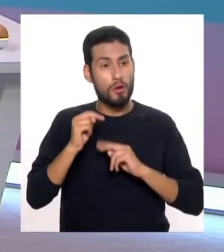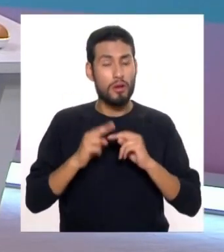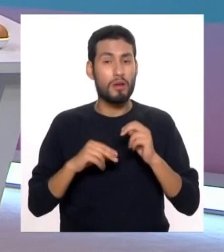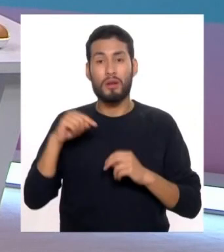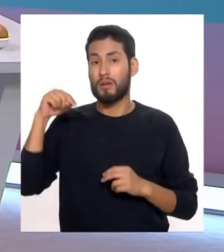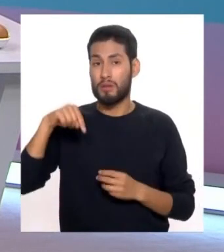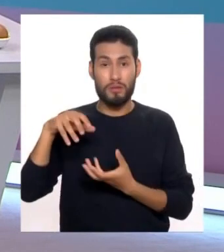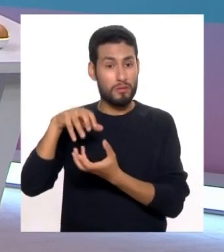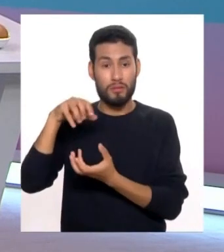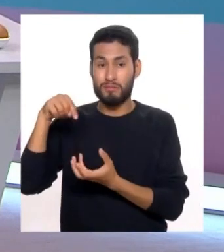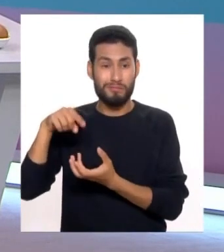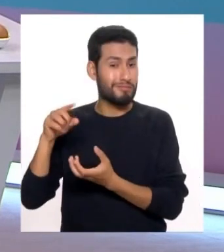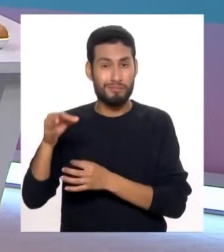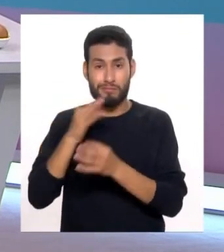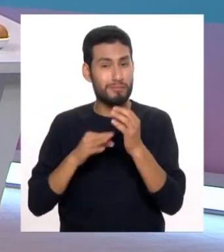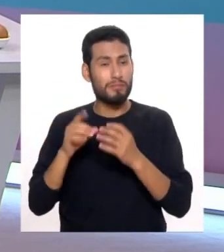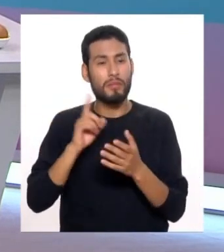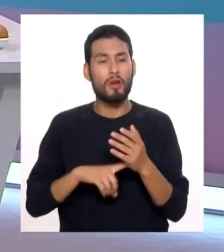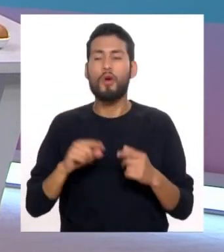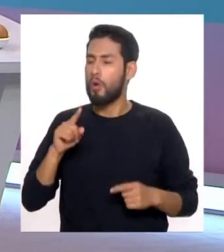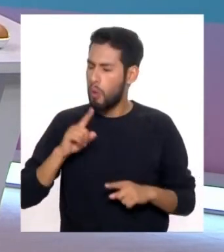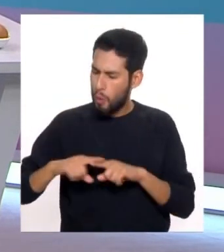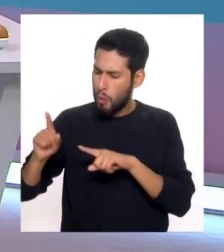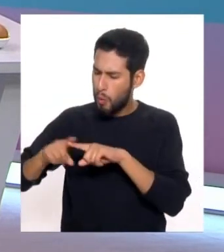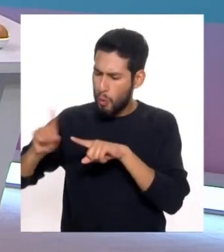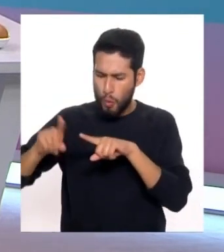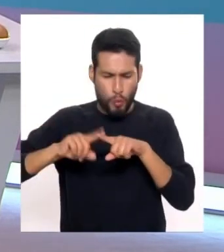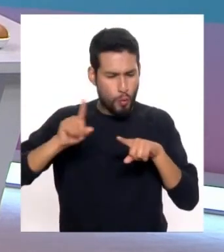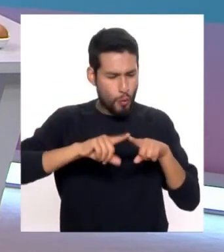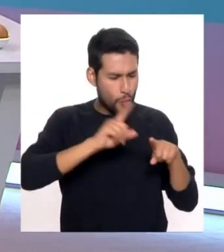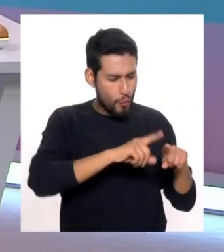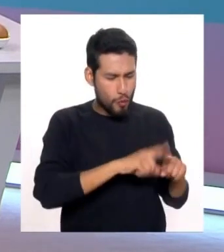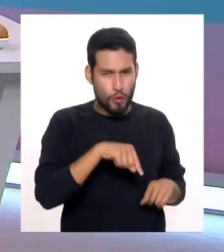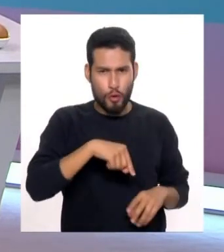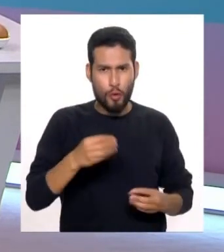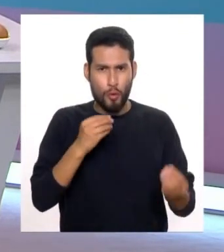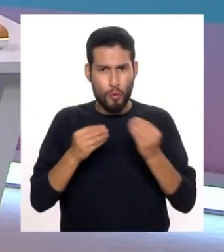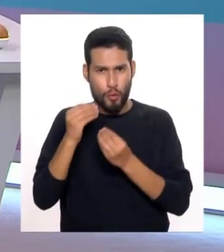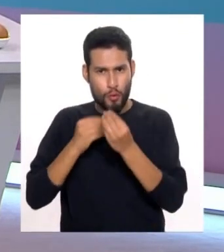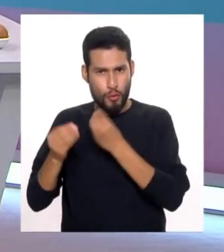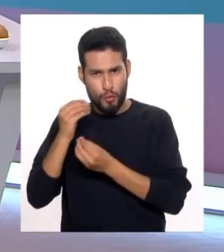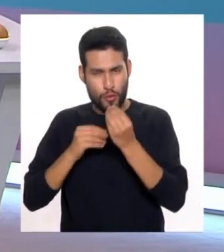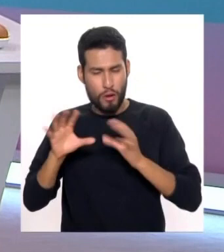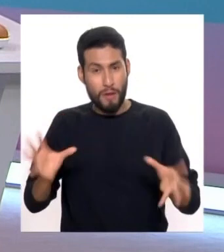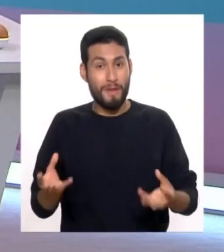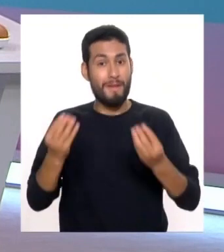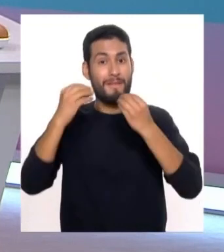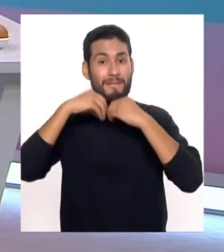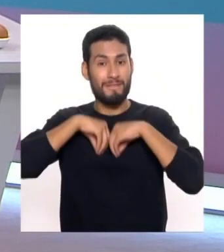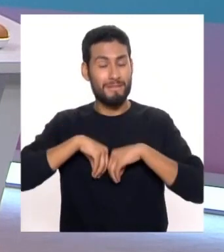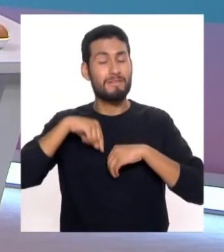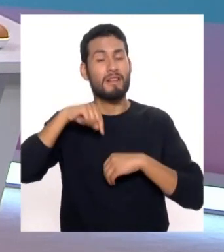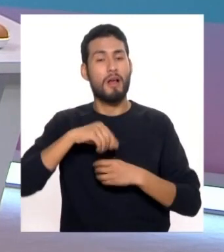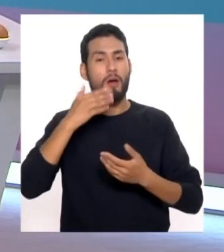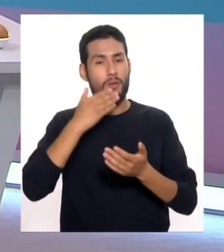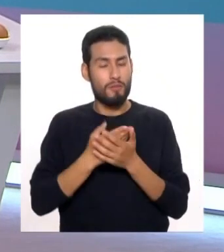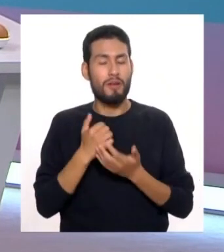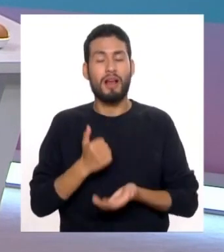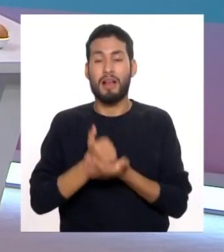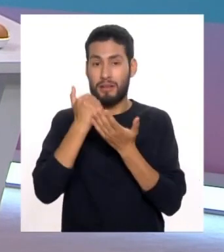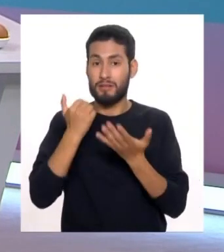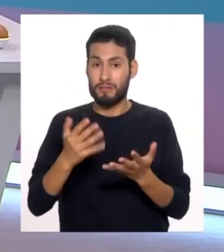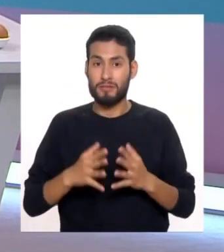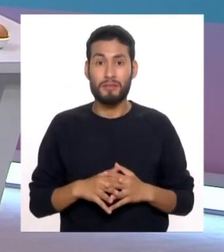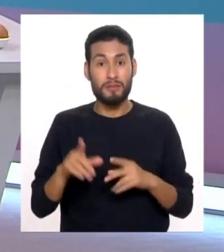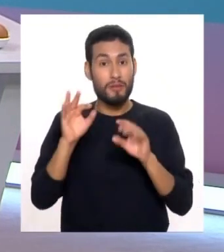no va a suplir esto, es por todos los otros nutrientes que nosotros vamos a recibir y que van a hacer la diferencia.